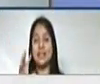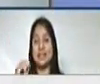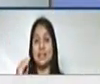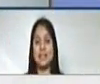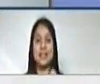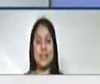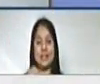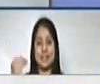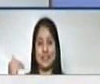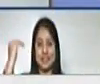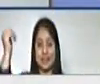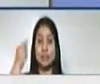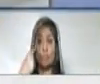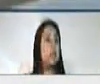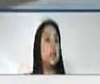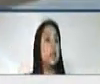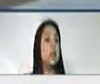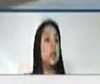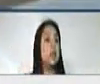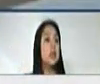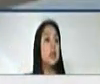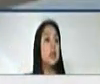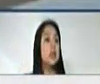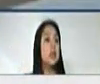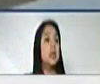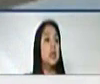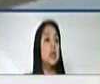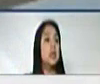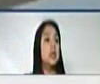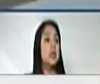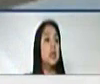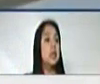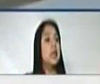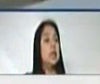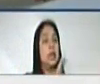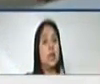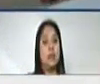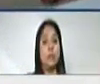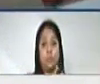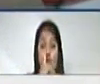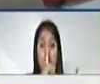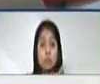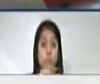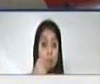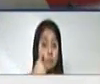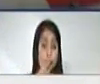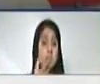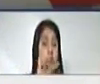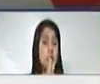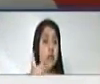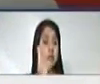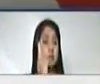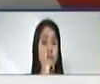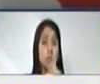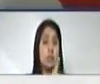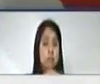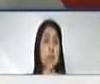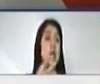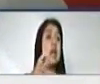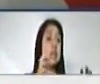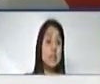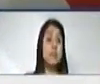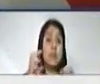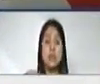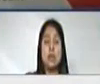mantener el distanciamiento físico, pues en fin, le estamos dando los detalles de lo que está sucediendo a esta hora, siendo las